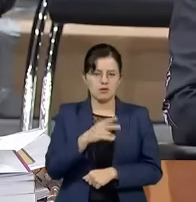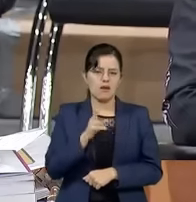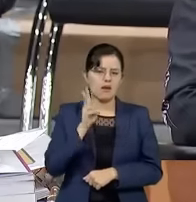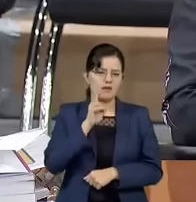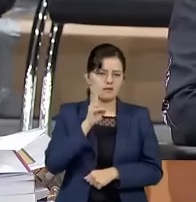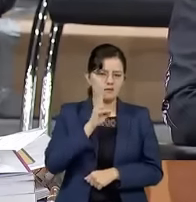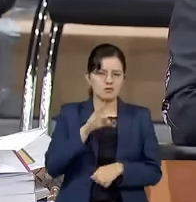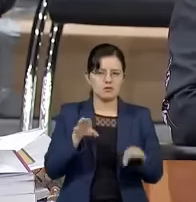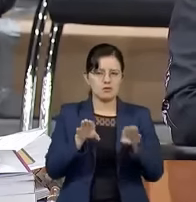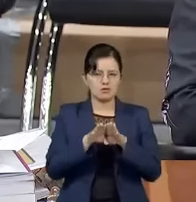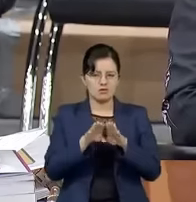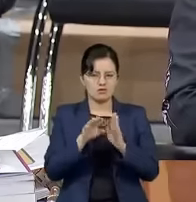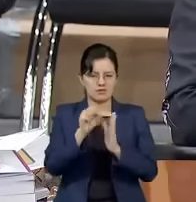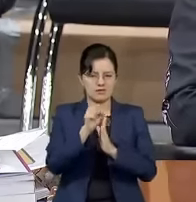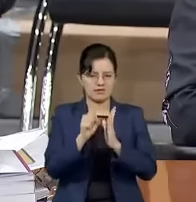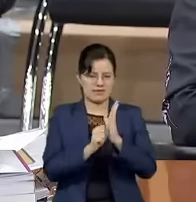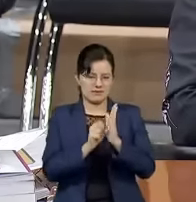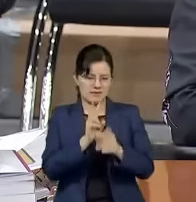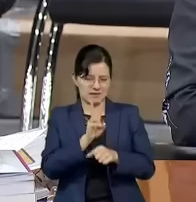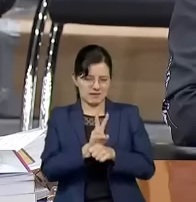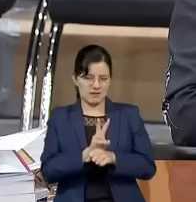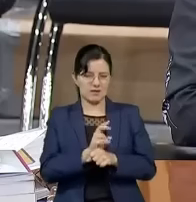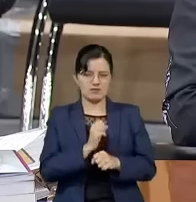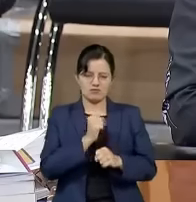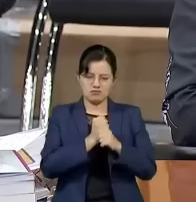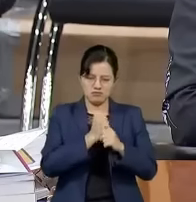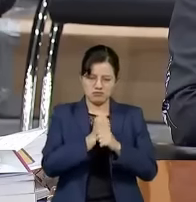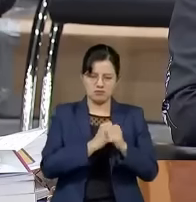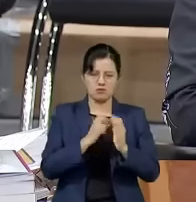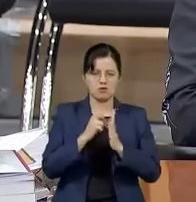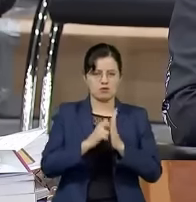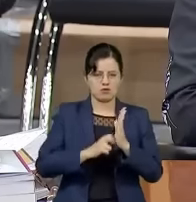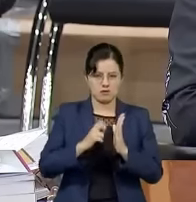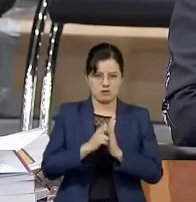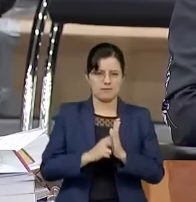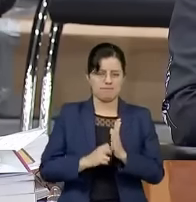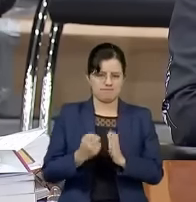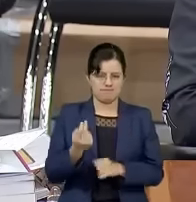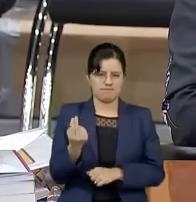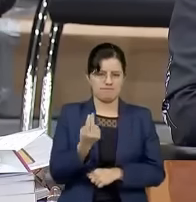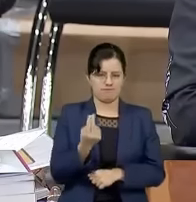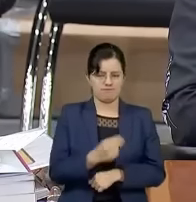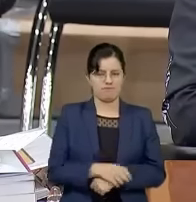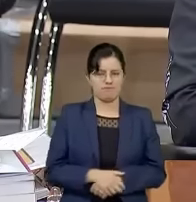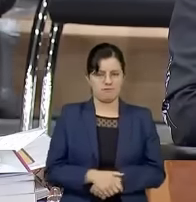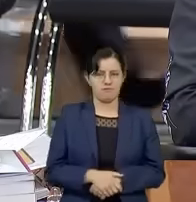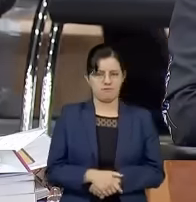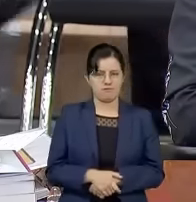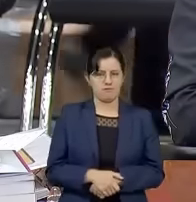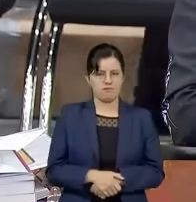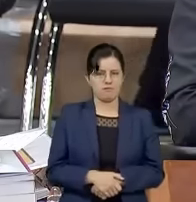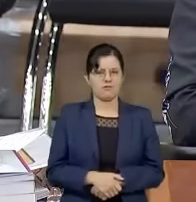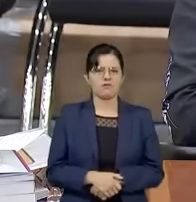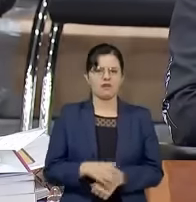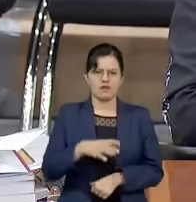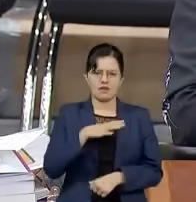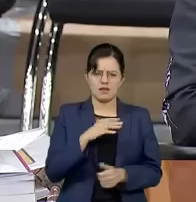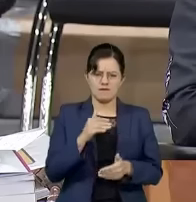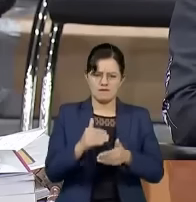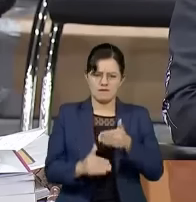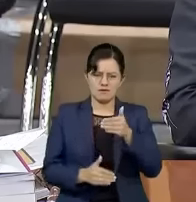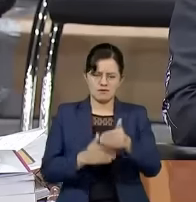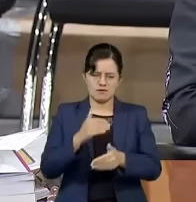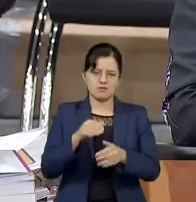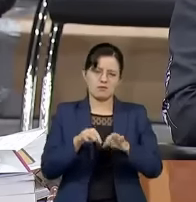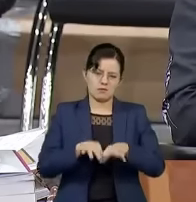de fiscalización que tenemos hoy de manera institucional se han dado avances muy importantes en